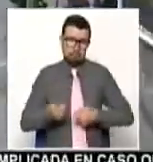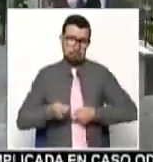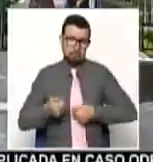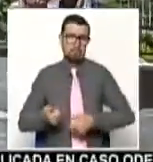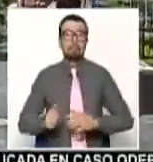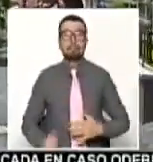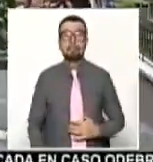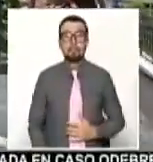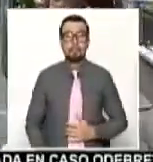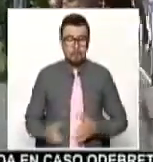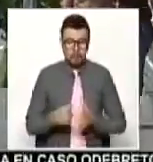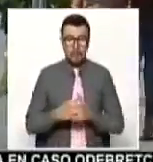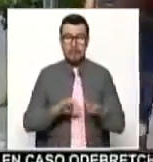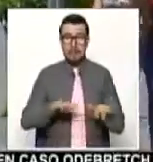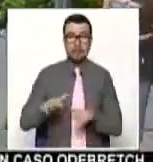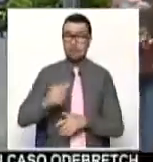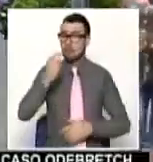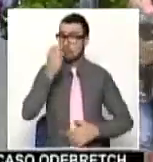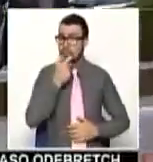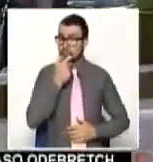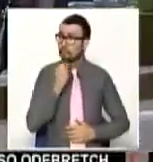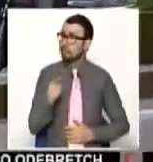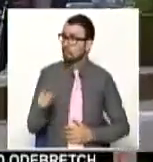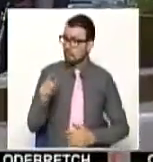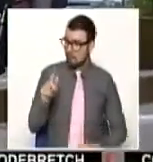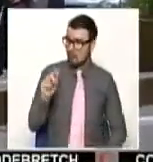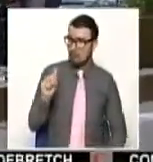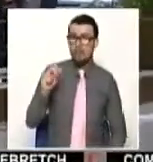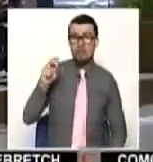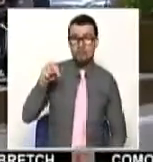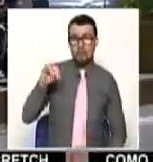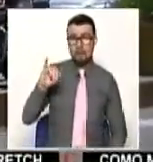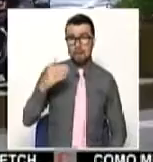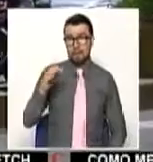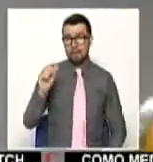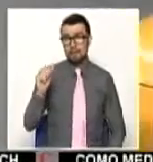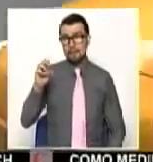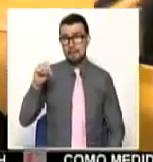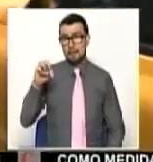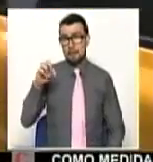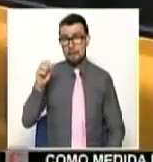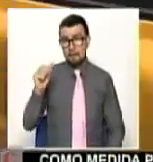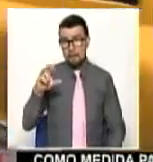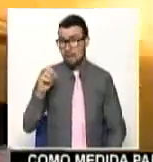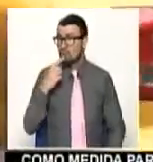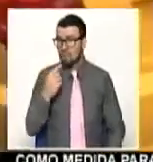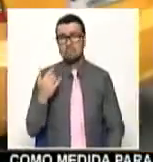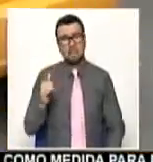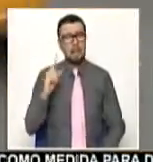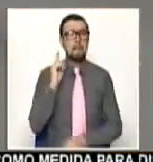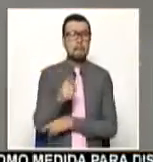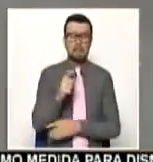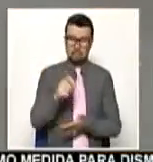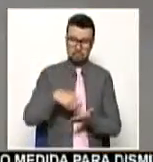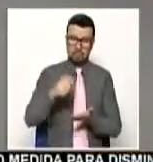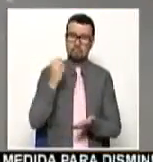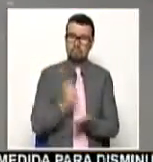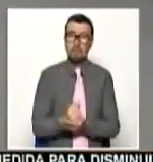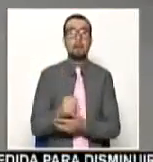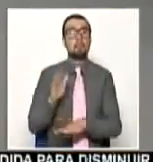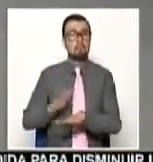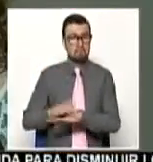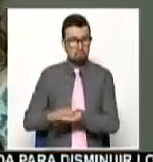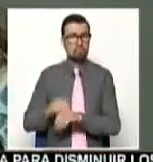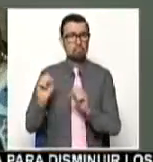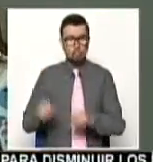Secretaría de Tránsito y Transporte de Armenia, Fanny Amparo Martínez Zafur, confirmó que el decreto ya está firmado y se puede cobrar con la